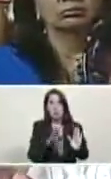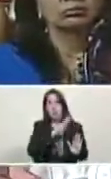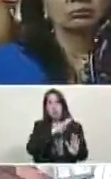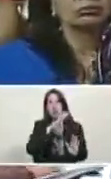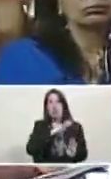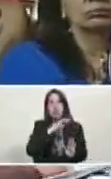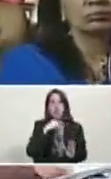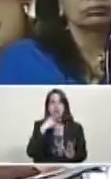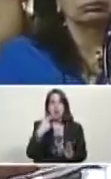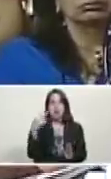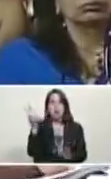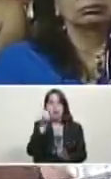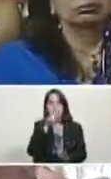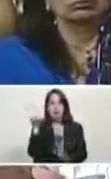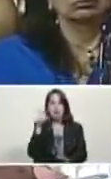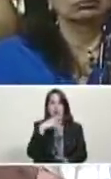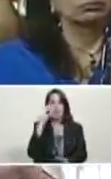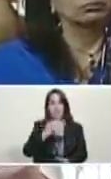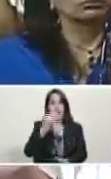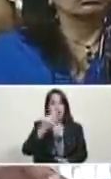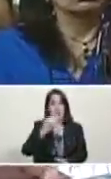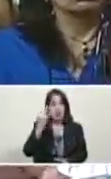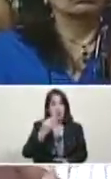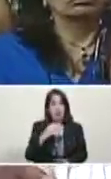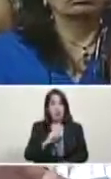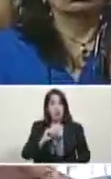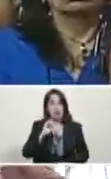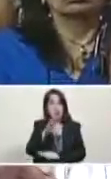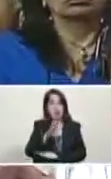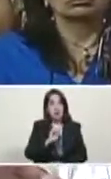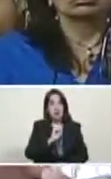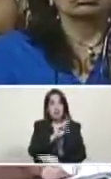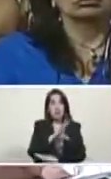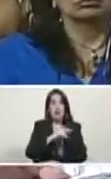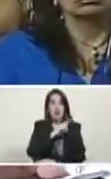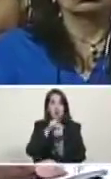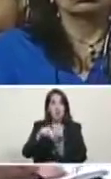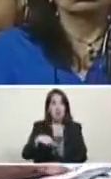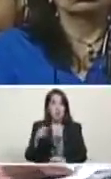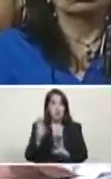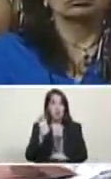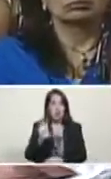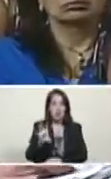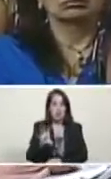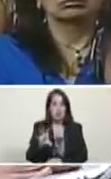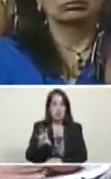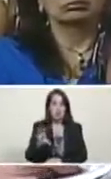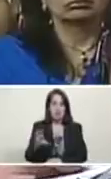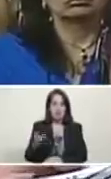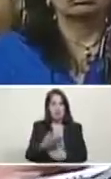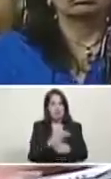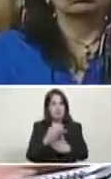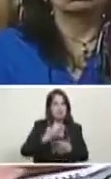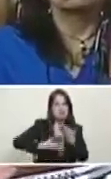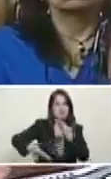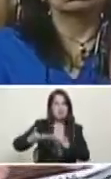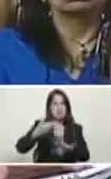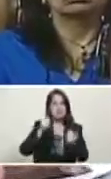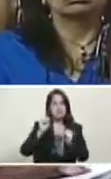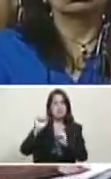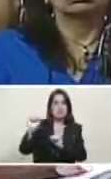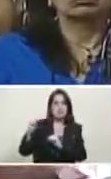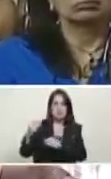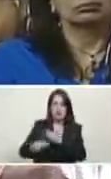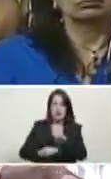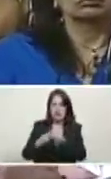real llevaremos eso para nuestros países para combatir en la guerra mediática que ellos están trabajando contra ustedes